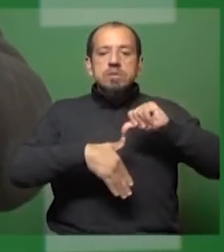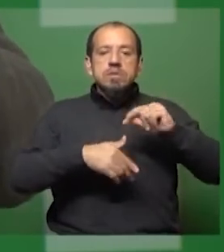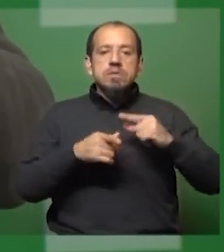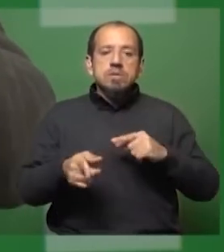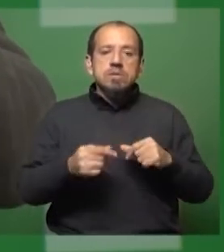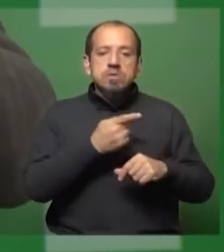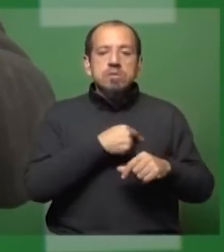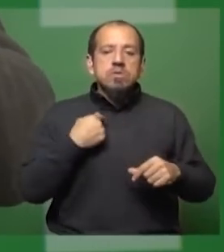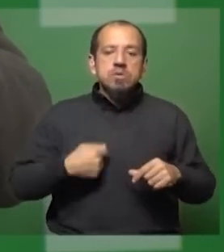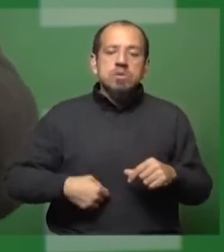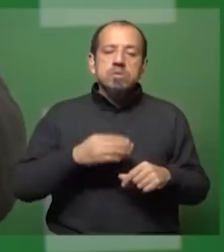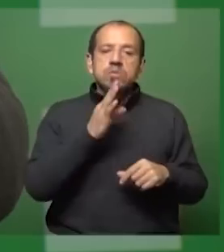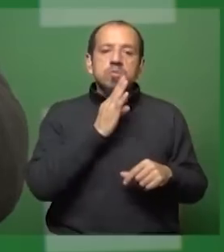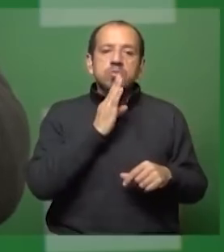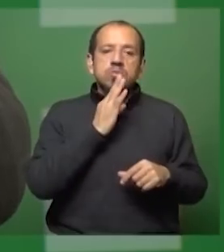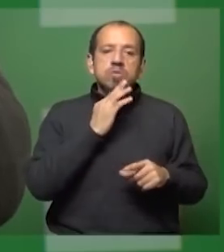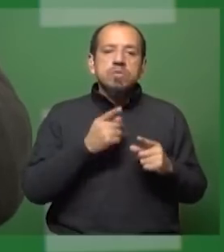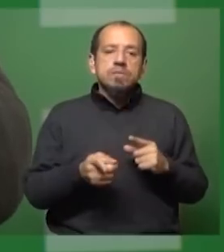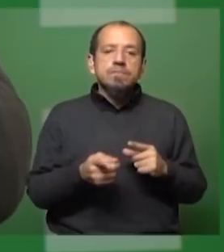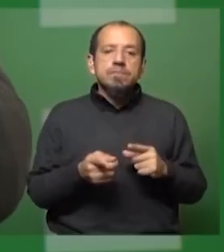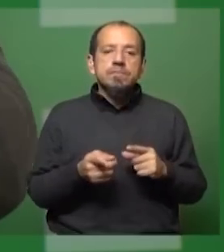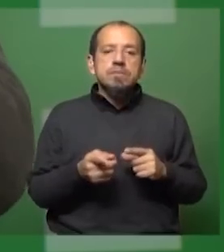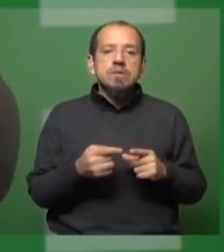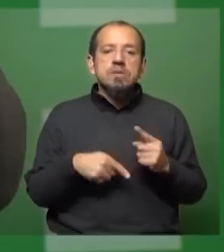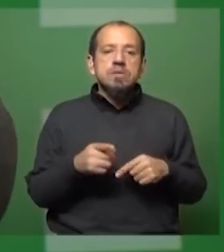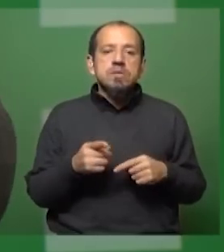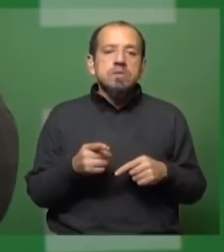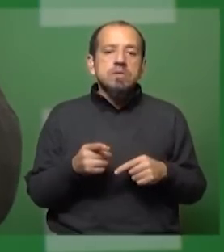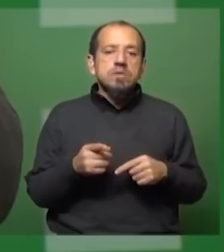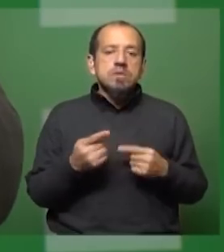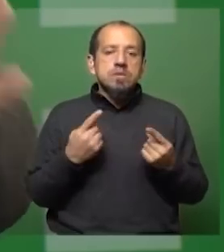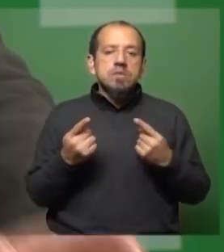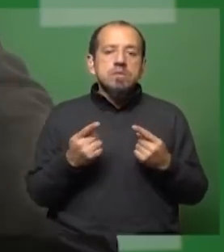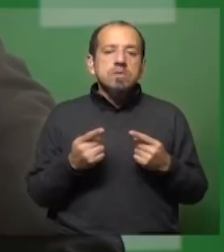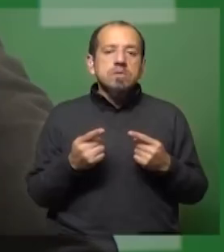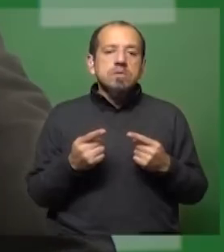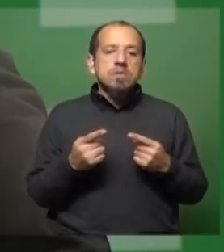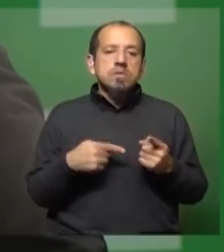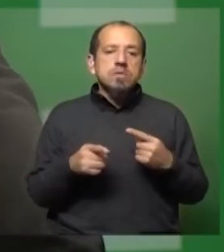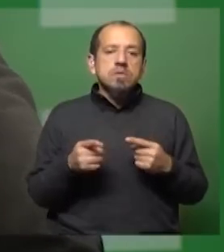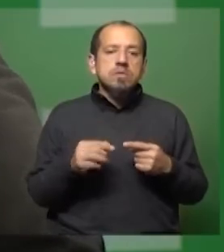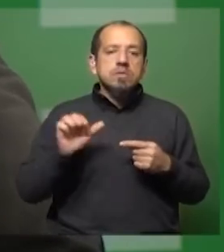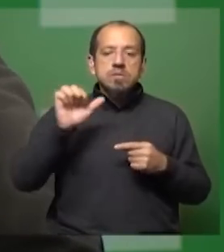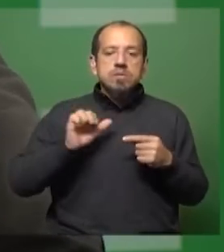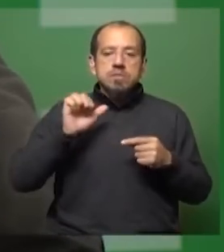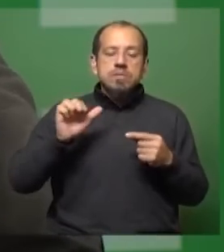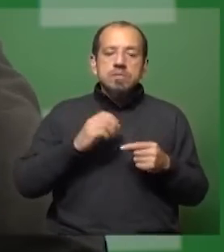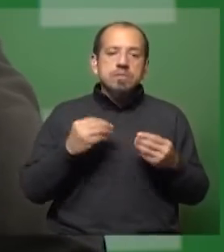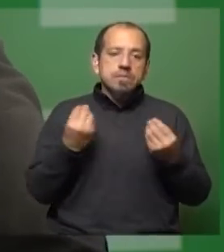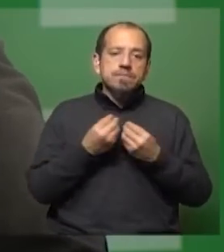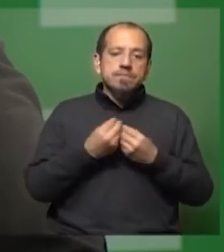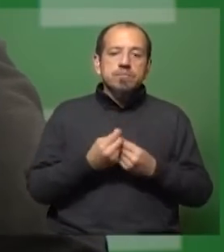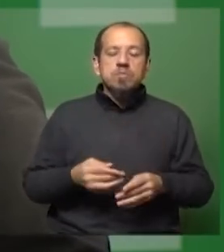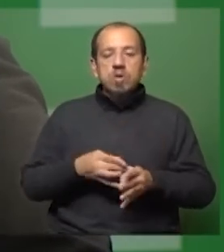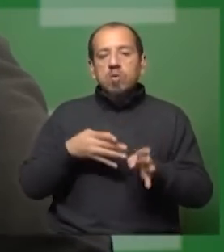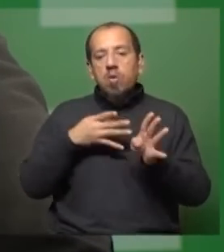disputa entre China y Estados Unidos y tratan de no quedar de uno de los dos lados a Europa le está costando mucho No porque la